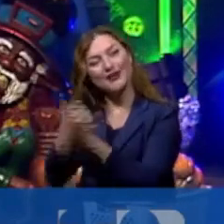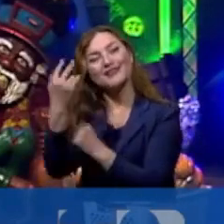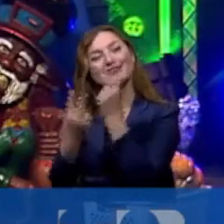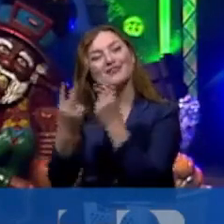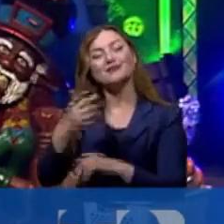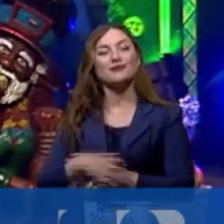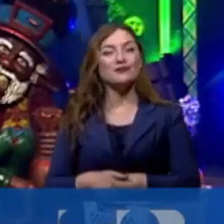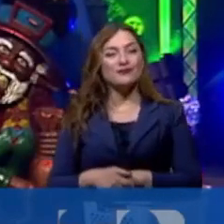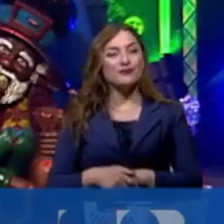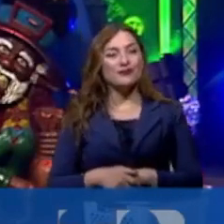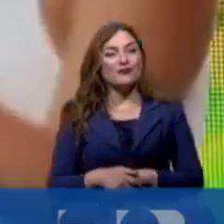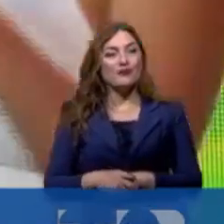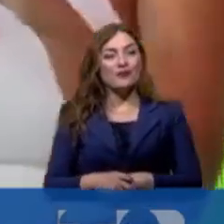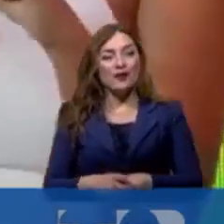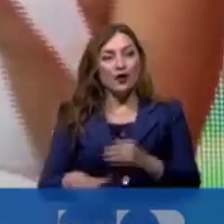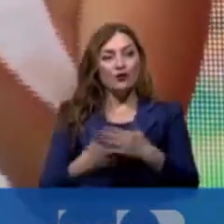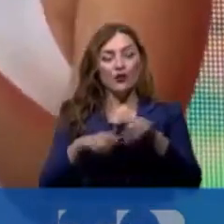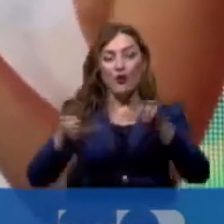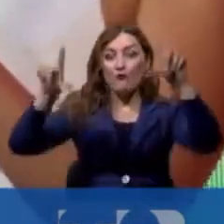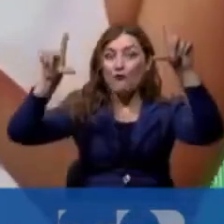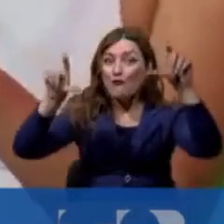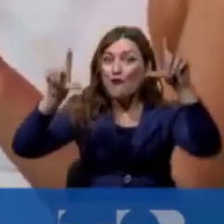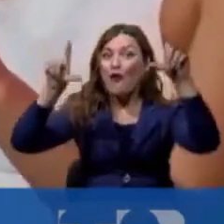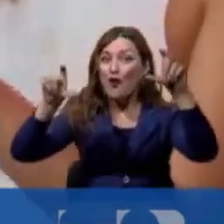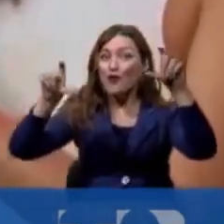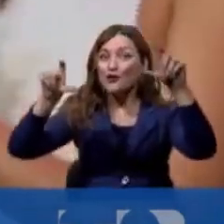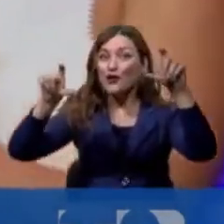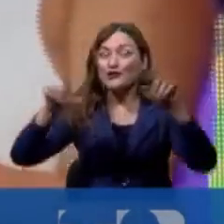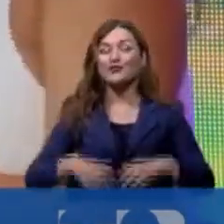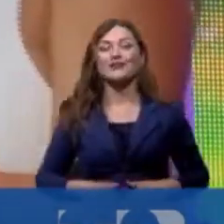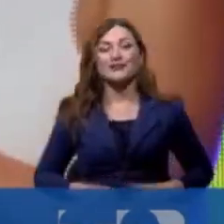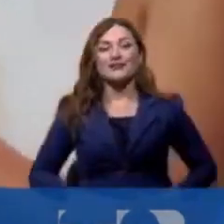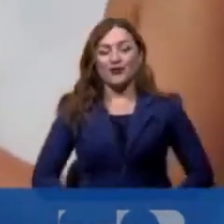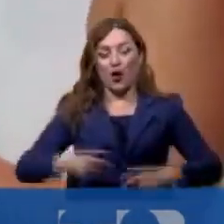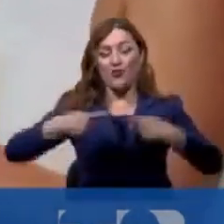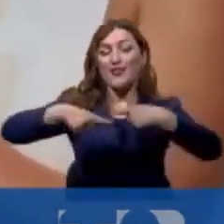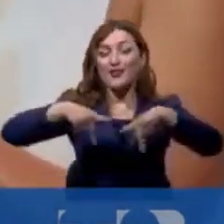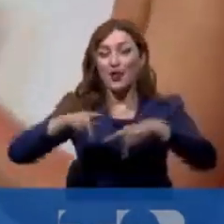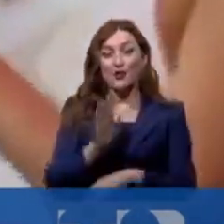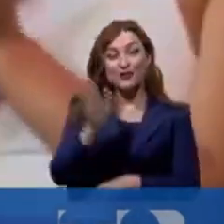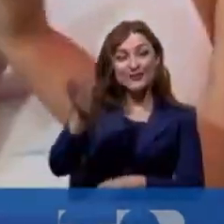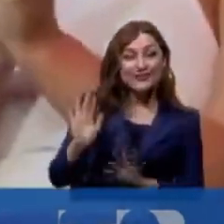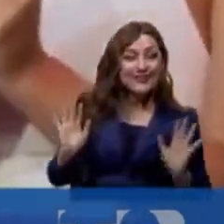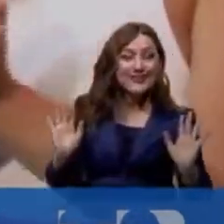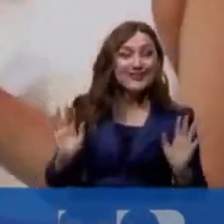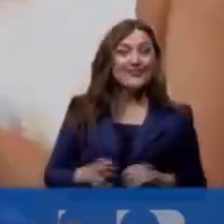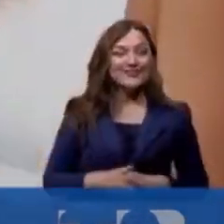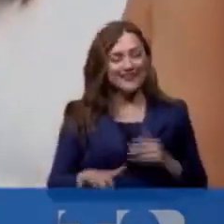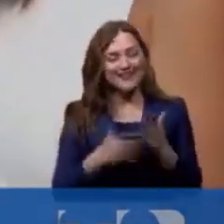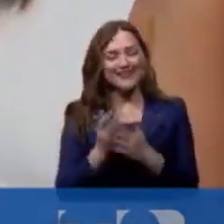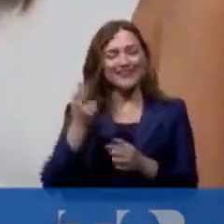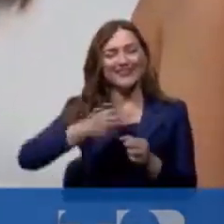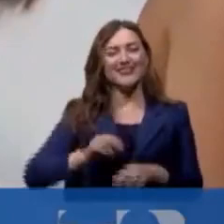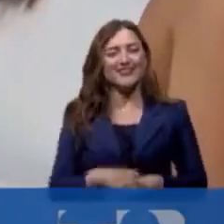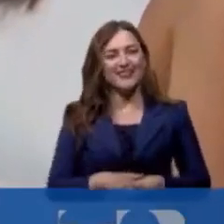visitan. Hay nuevos destinos también para irse a tomar las fotos instagrameables y los tiktokers. ¿Usted ya fue? Ya fuimos a todos y yo creo